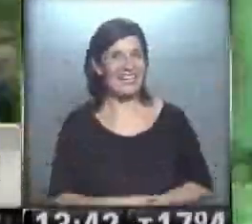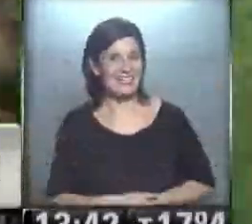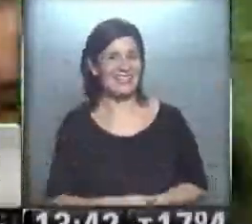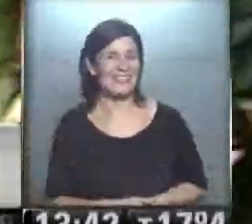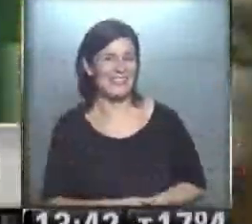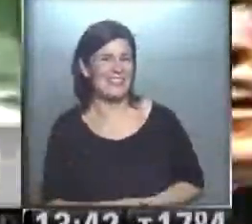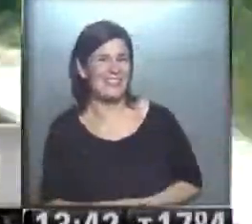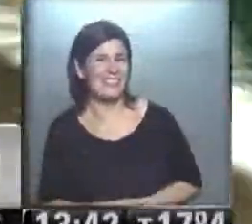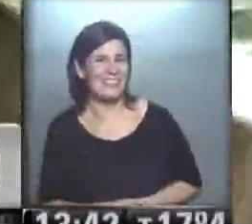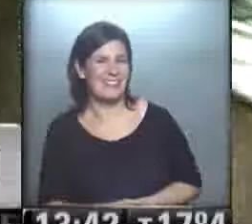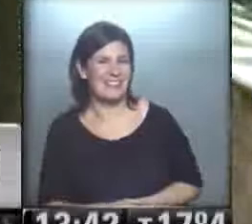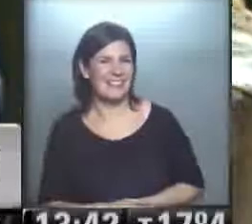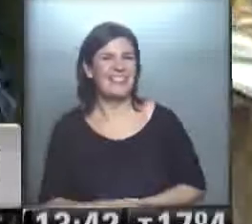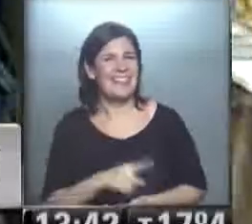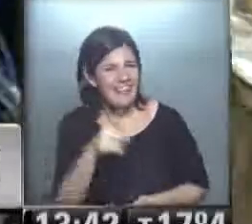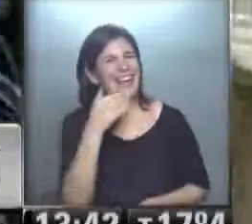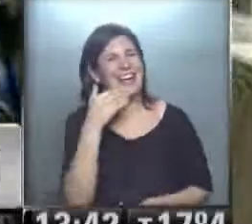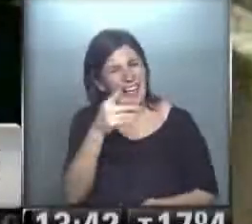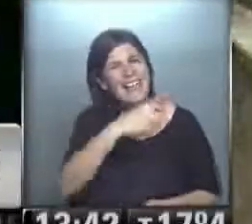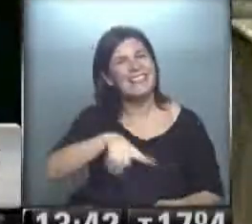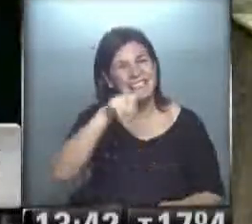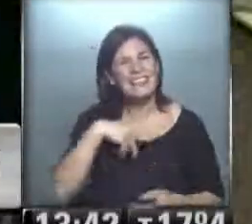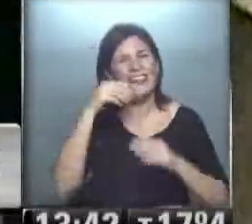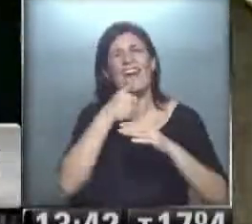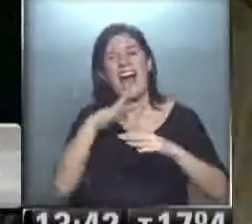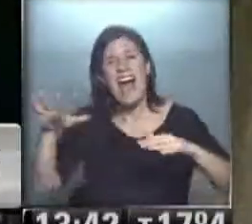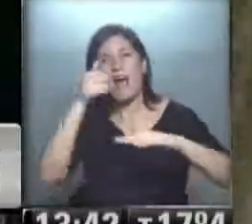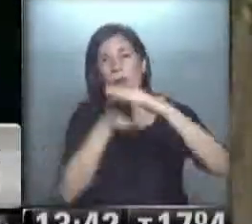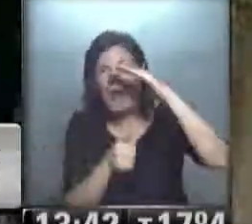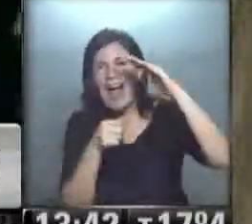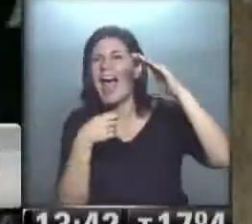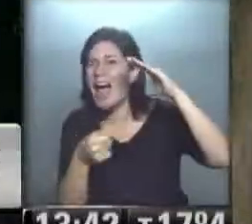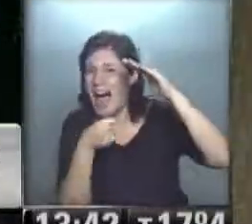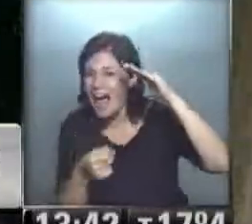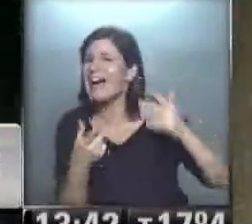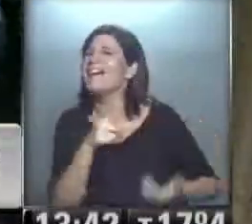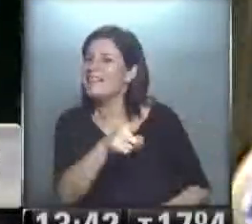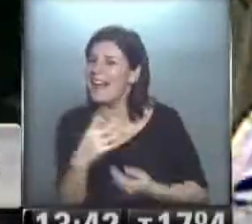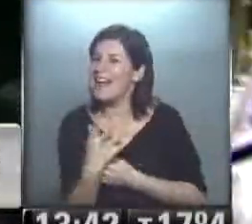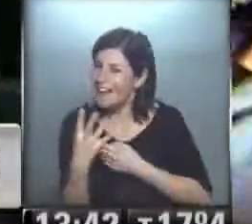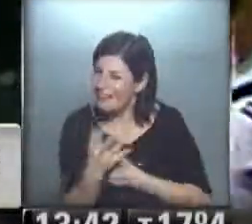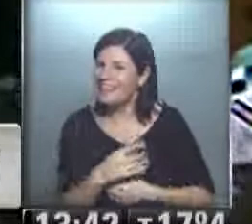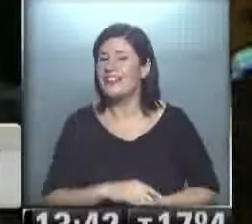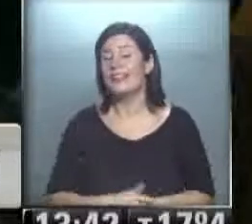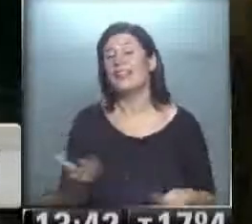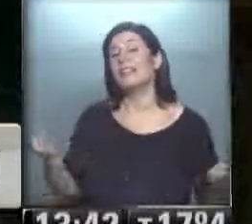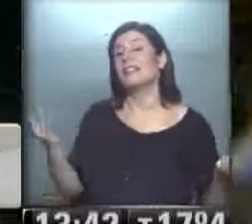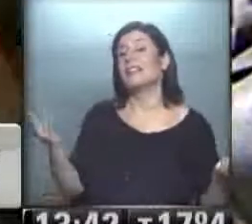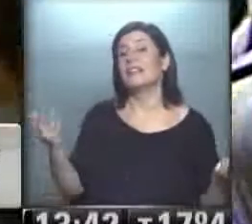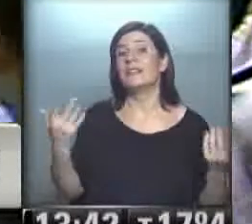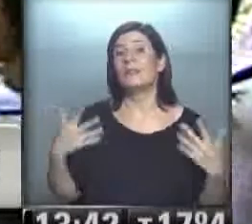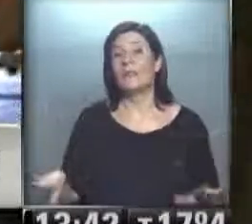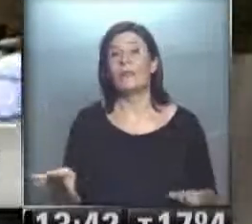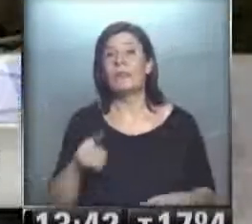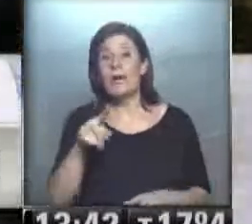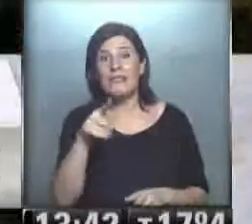¿Eh? No, gracias por lo de hablar por abajo del agua. Sí. Sí, ¿quién te dice, Alejandro? Reiteren. Sí, ¿quién te dice te puedes demostrar que sos capaz claro de